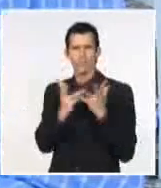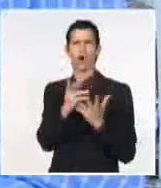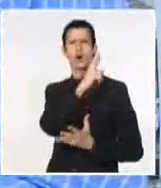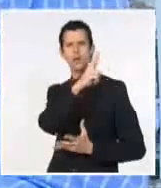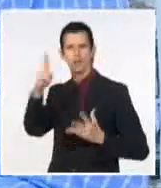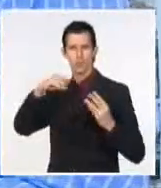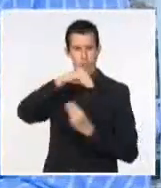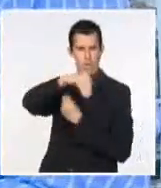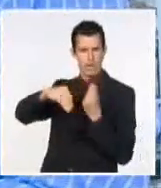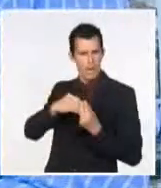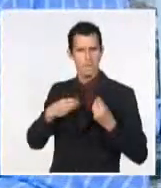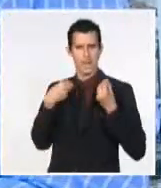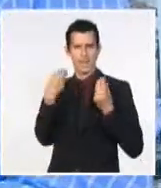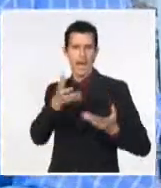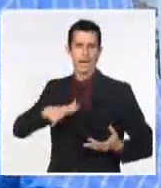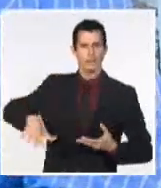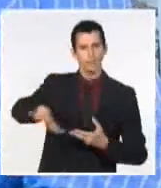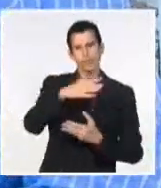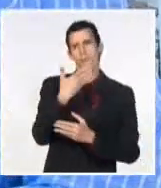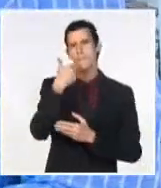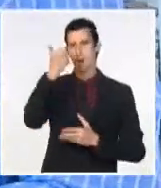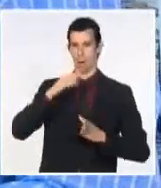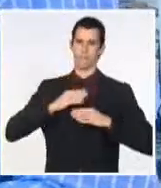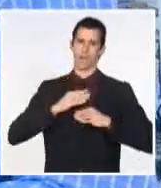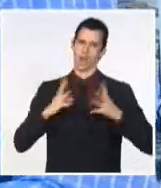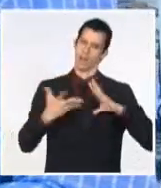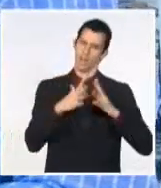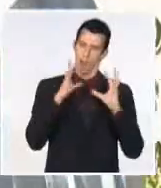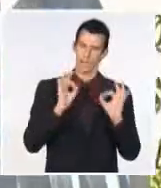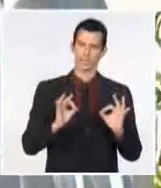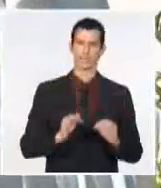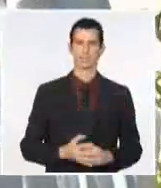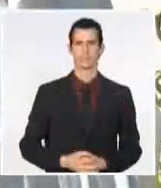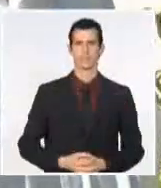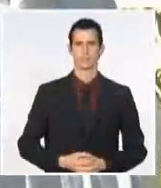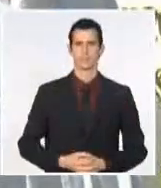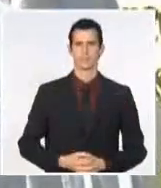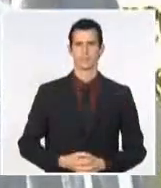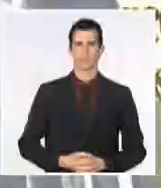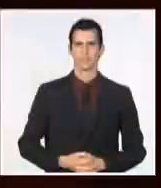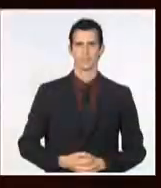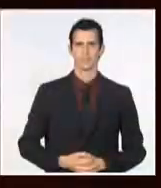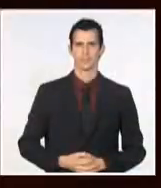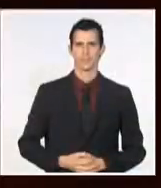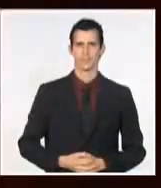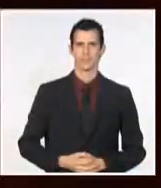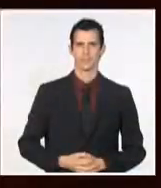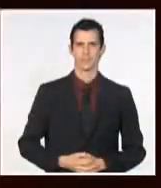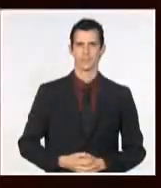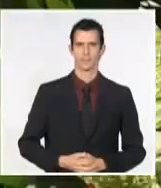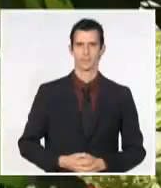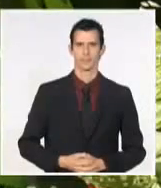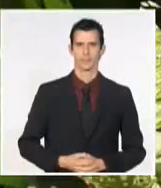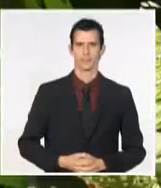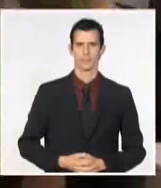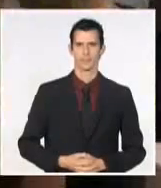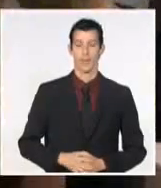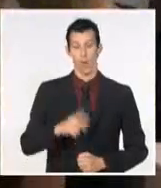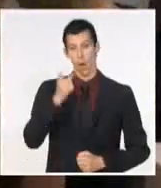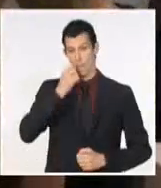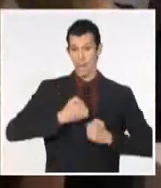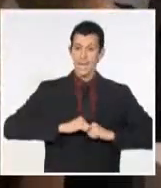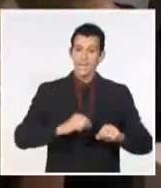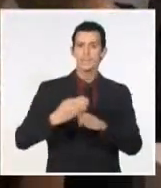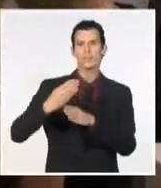para los que tienen la noble tarea de formar a las nuevas generaciones. El santiaguero José Ramón Fernández fue un hombre muy